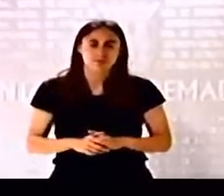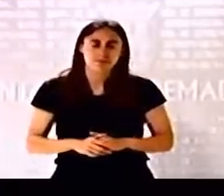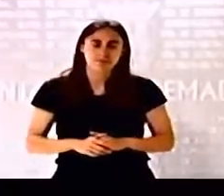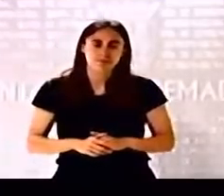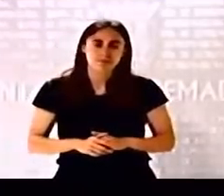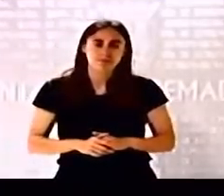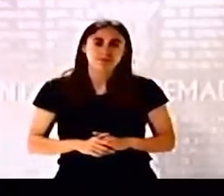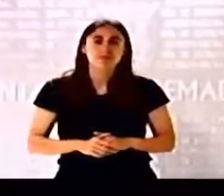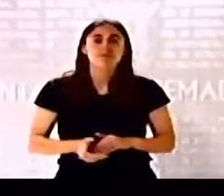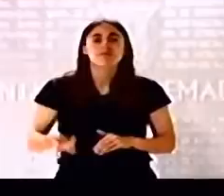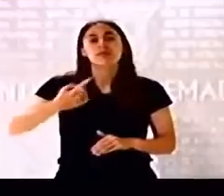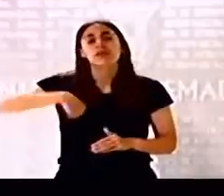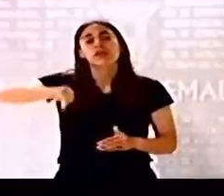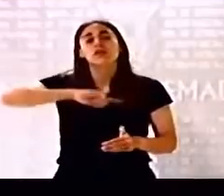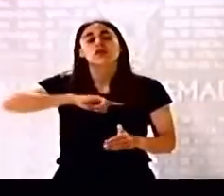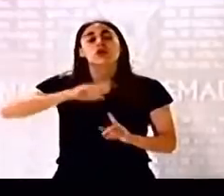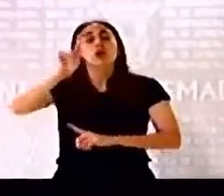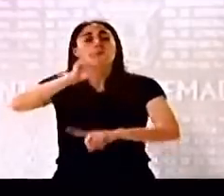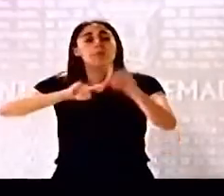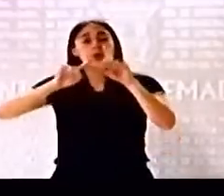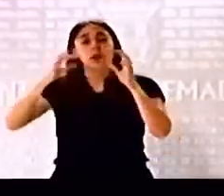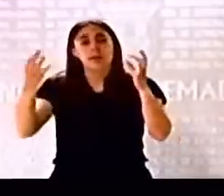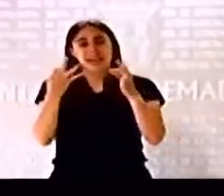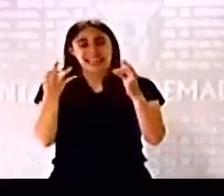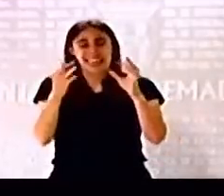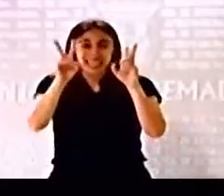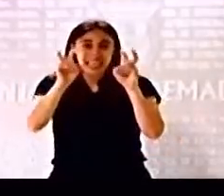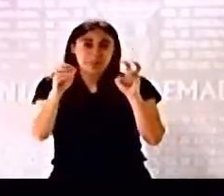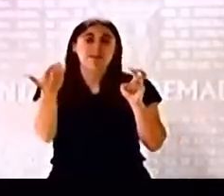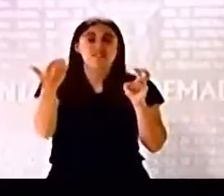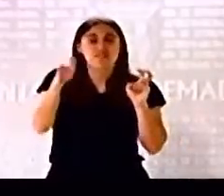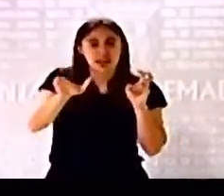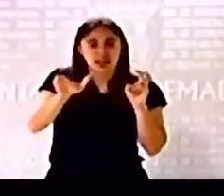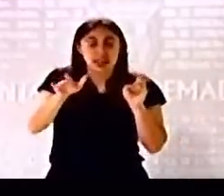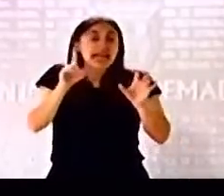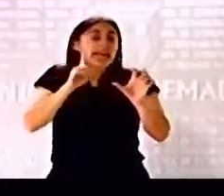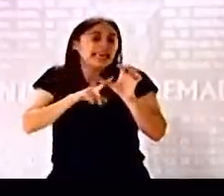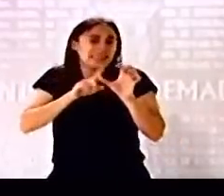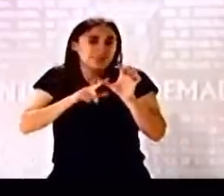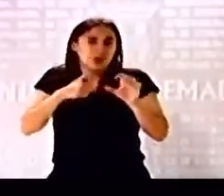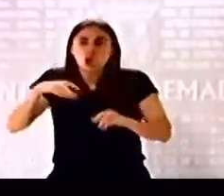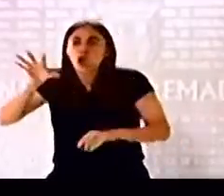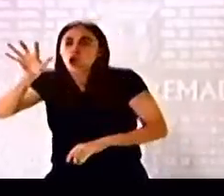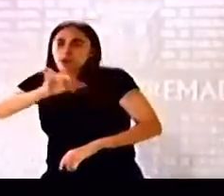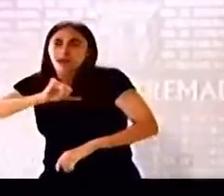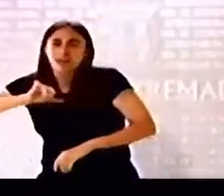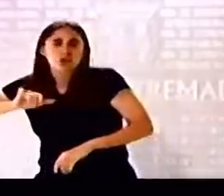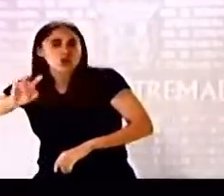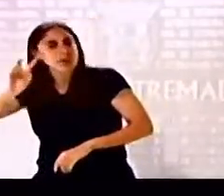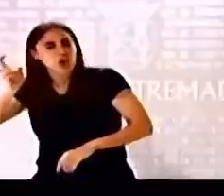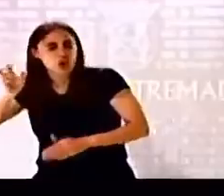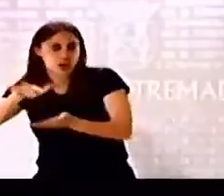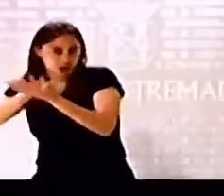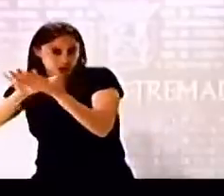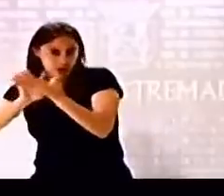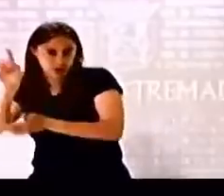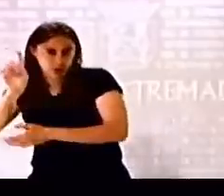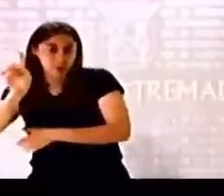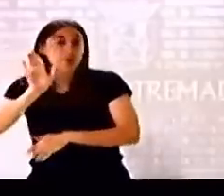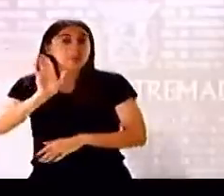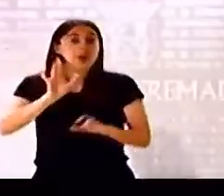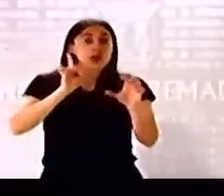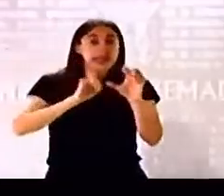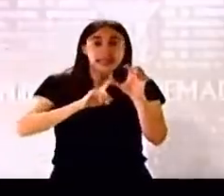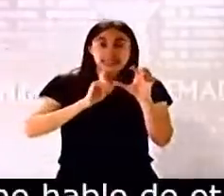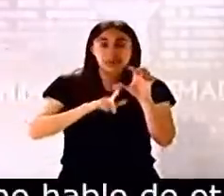Lo que nos pasa con los fallecidos es que Extremadura, yo no hablo de otras comunidades autónomas, Extremadura declara todos